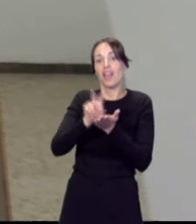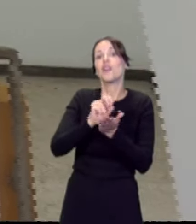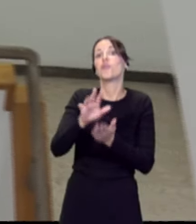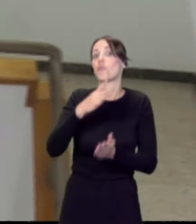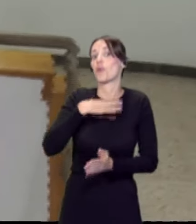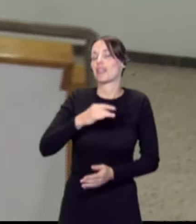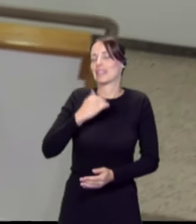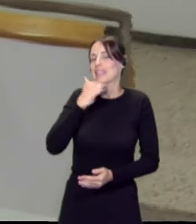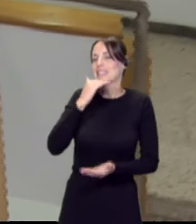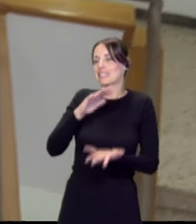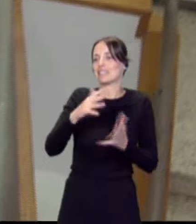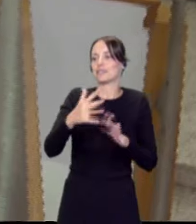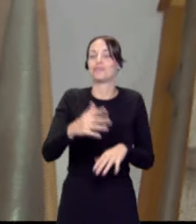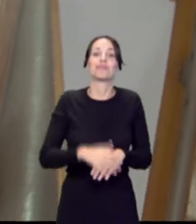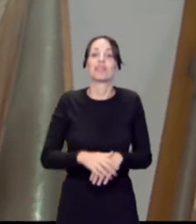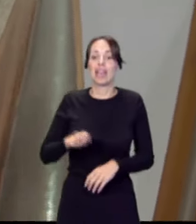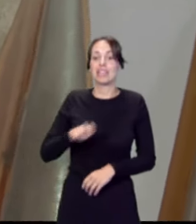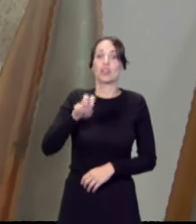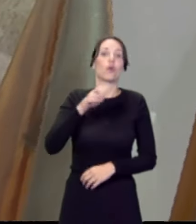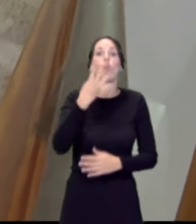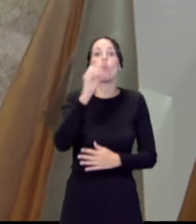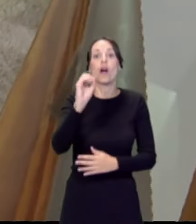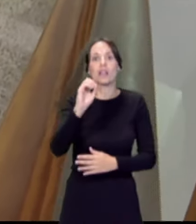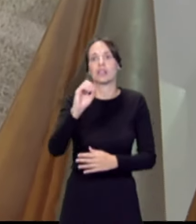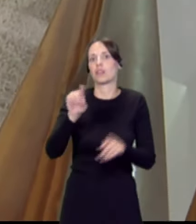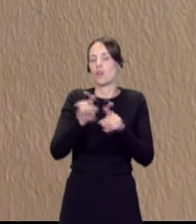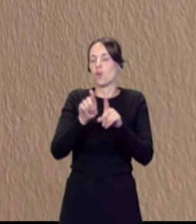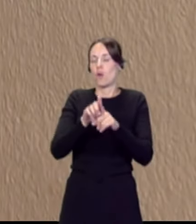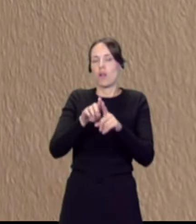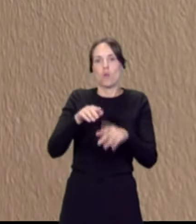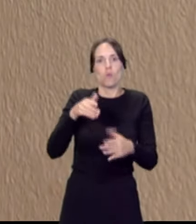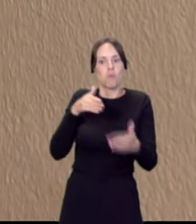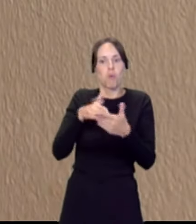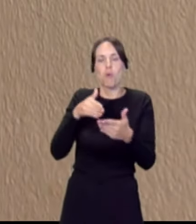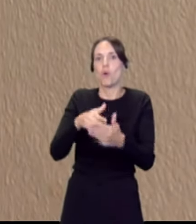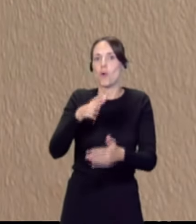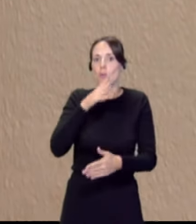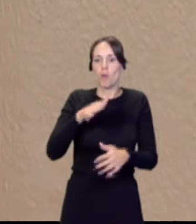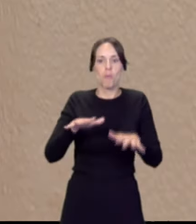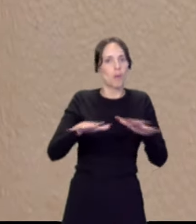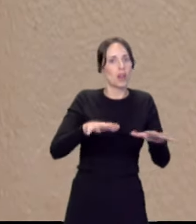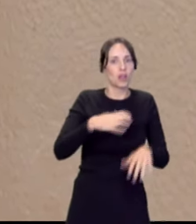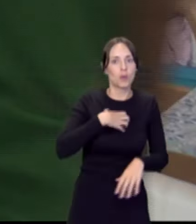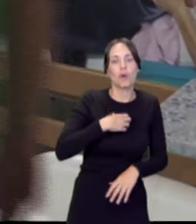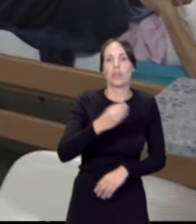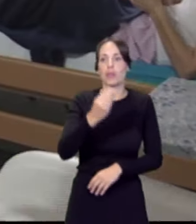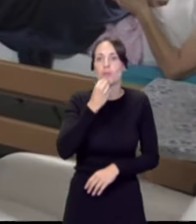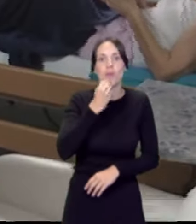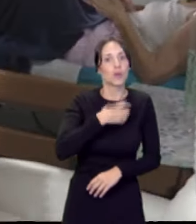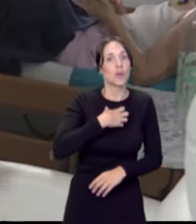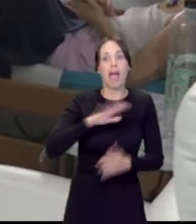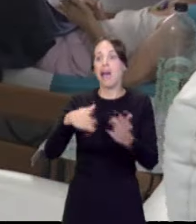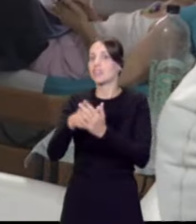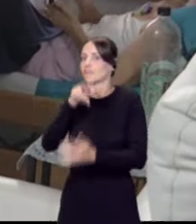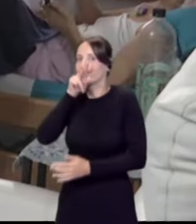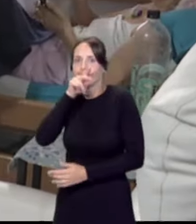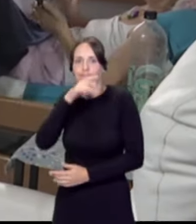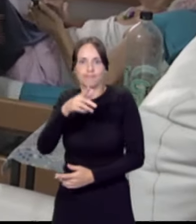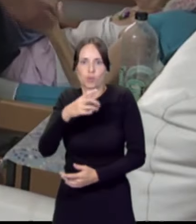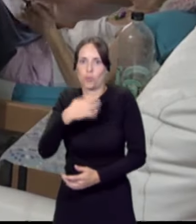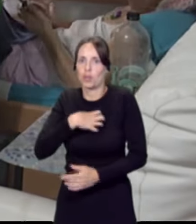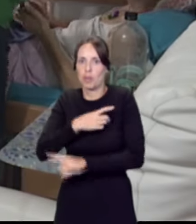40 escalones son un mundo cuando la enfermedad se lleva movilidad, capacidad de comer e incluso el habla. Hola, mami. ¿Qué